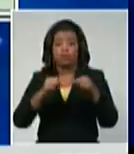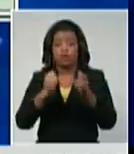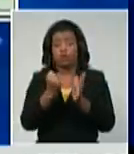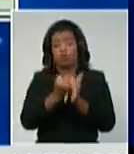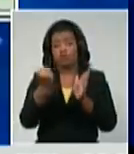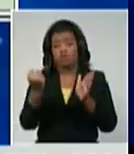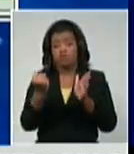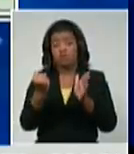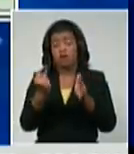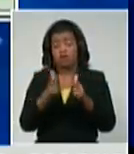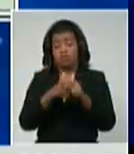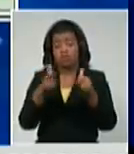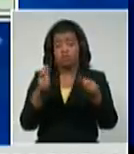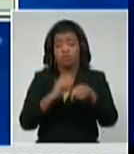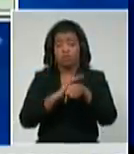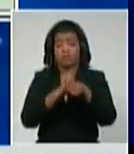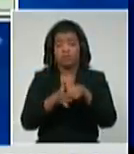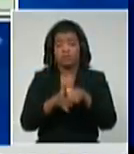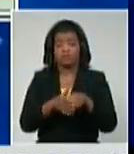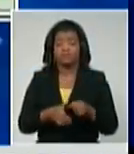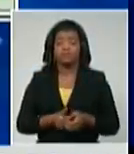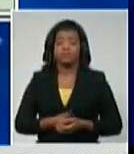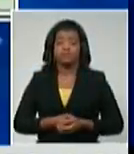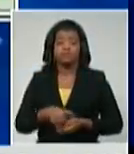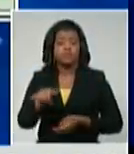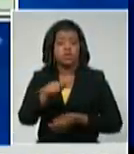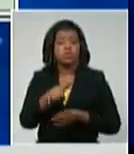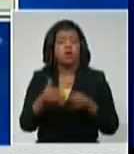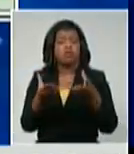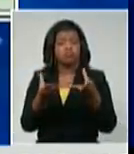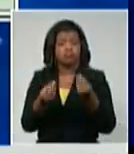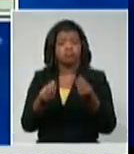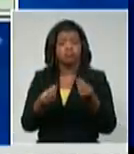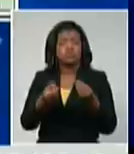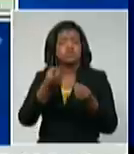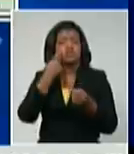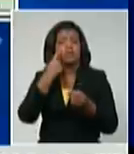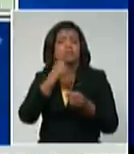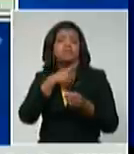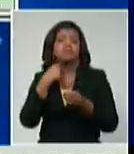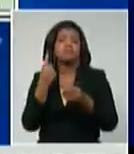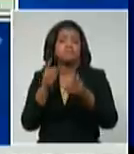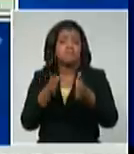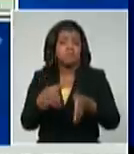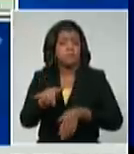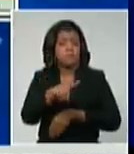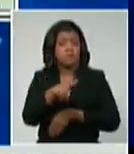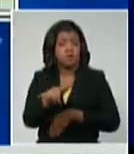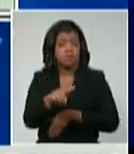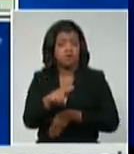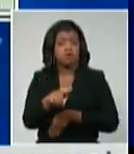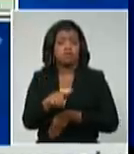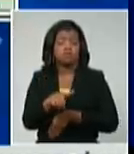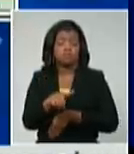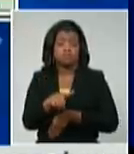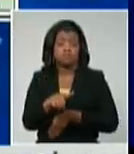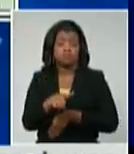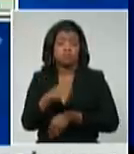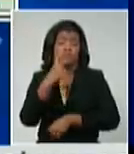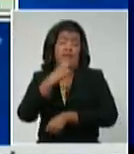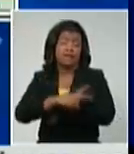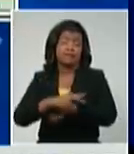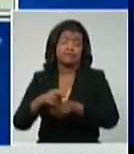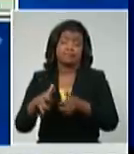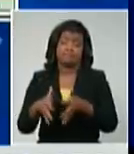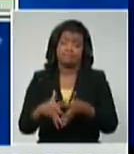COVID-19 y en muchas ocasiones de fallecidos, pues Estados Unidos de